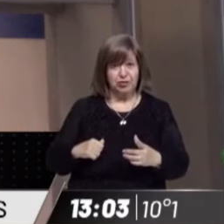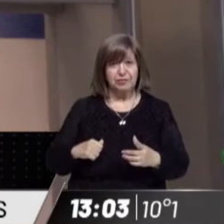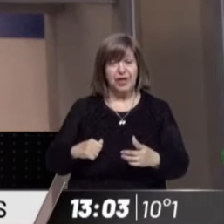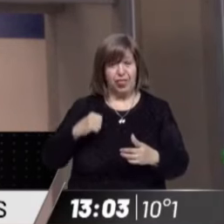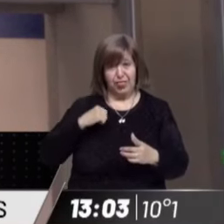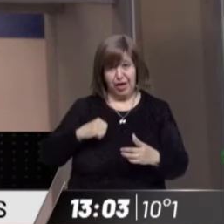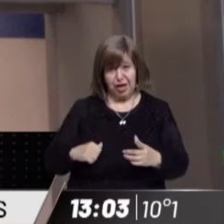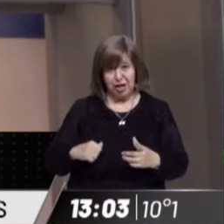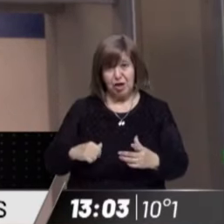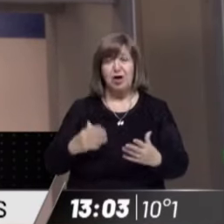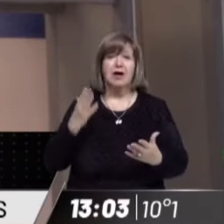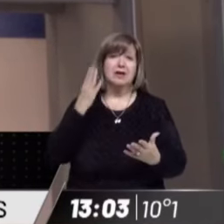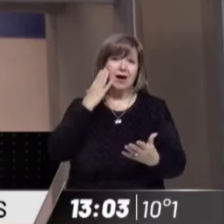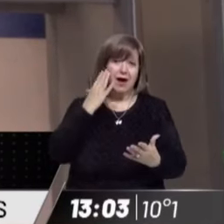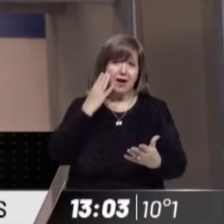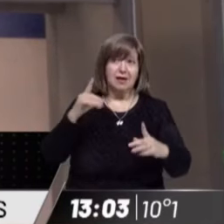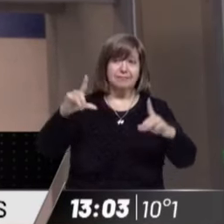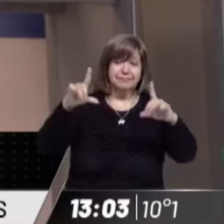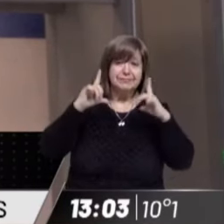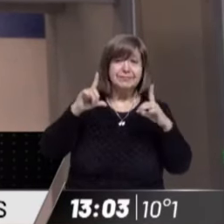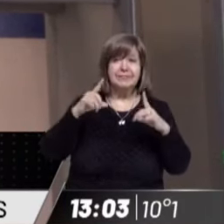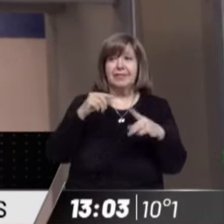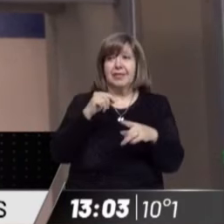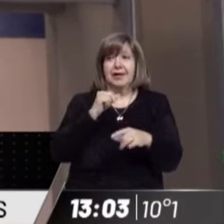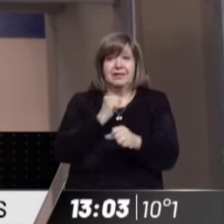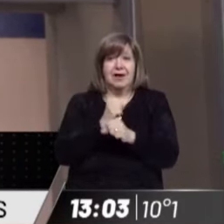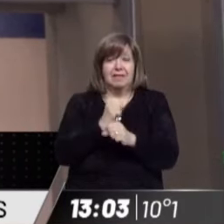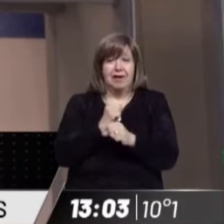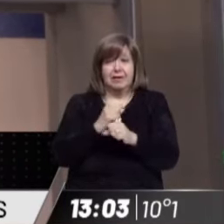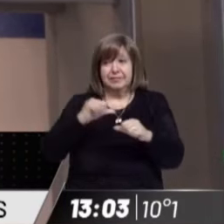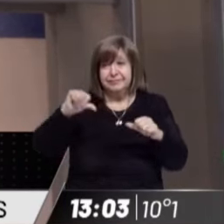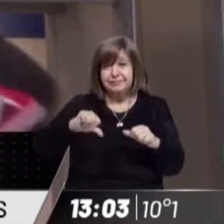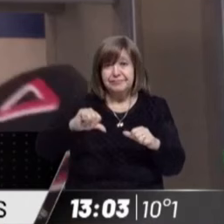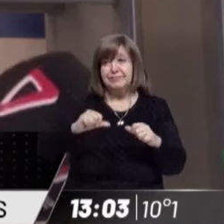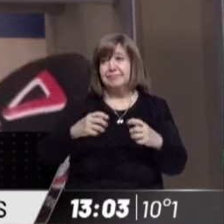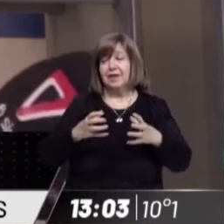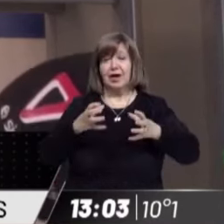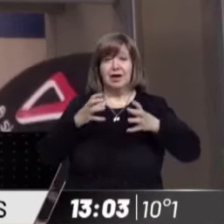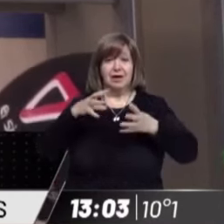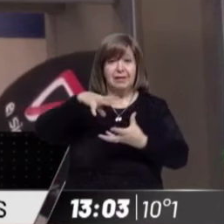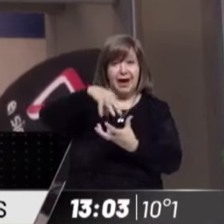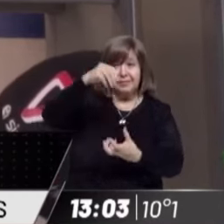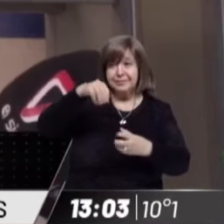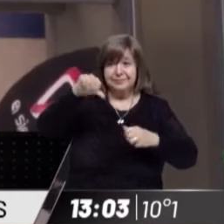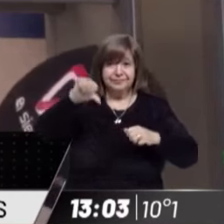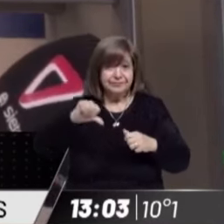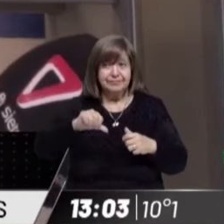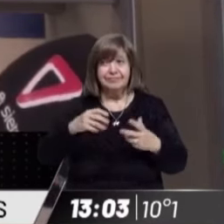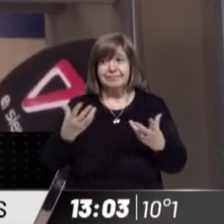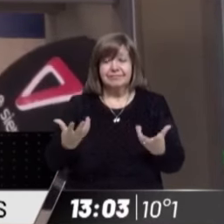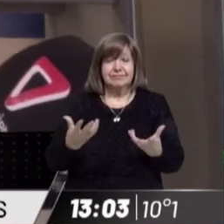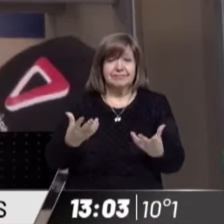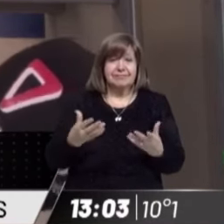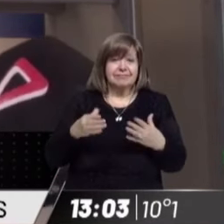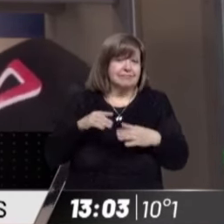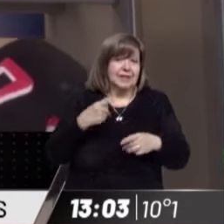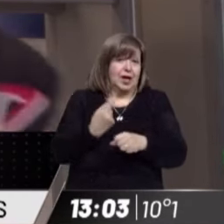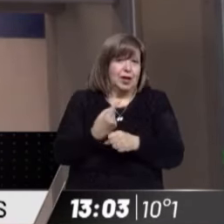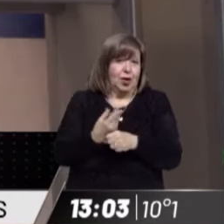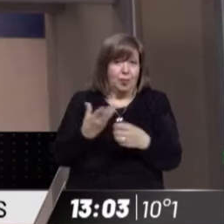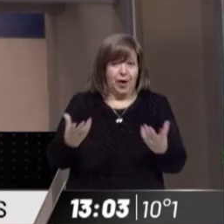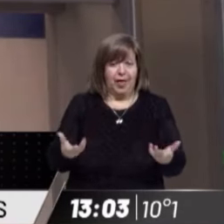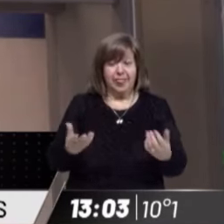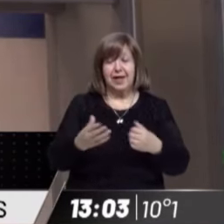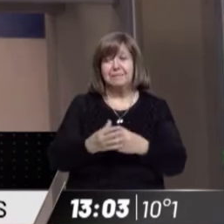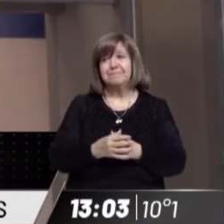somos humanos, con sentimientos, con furias, con enojos. ¿Y a usted le reclaman haber dado el nombre públicamente de la